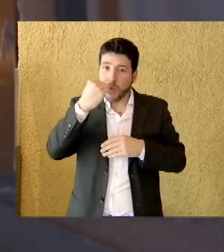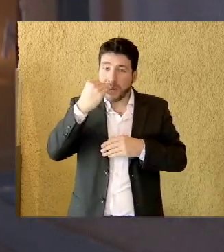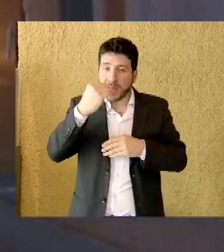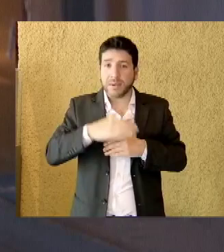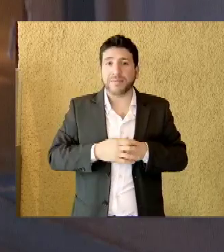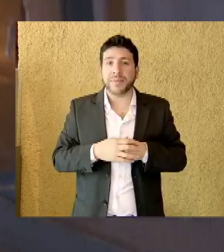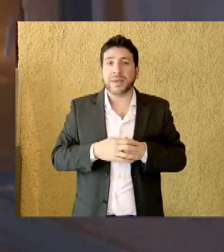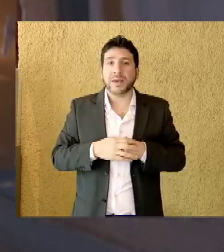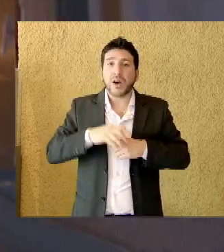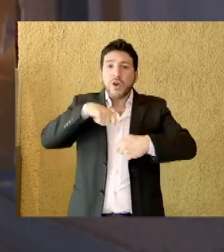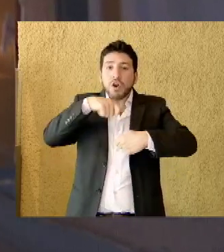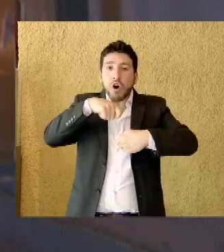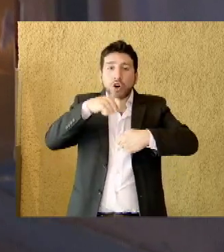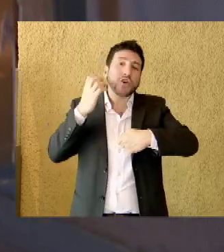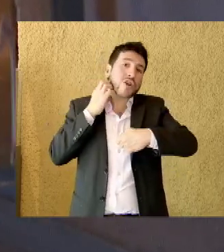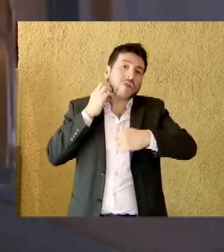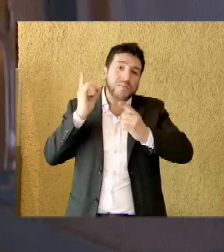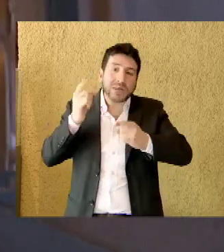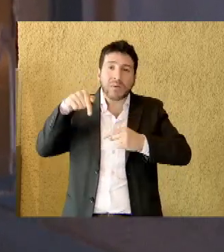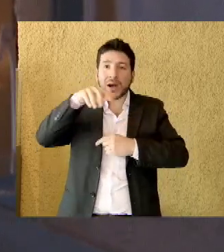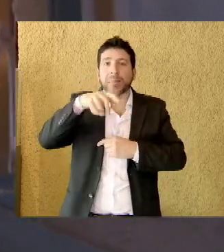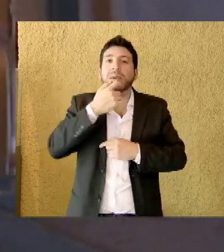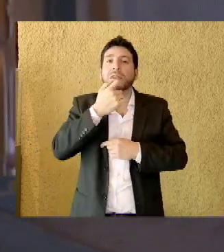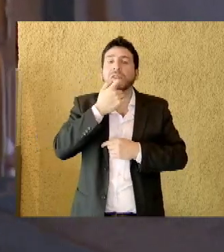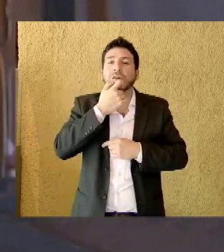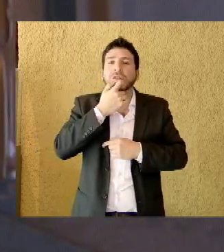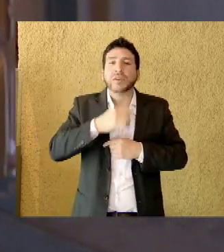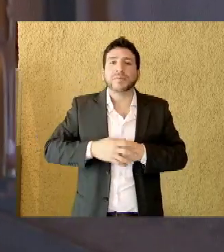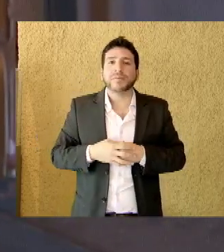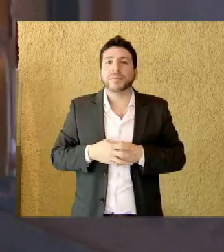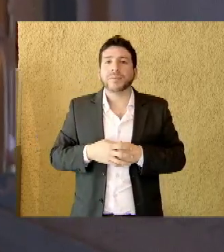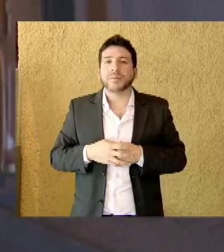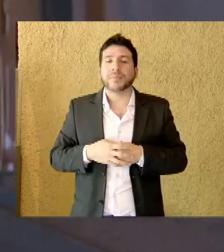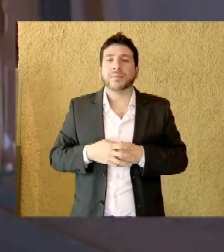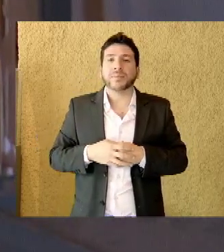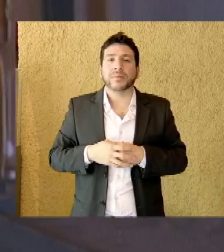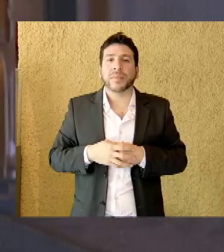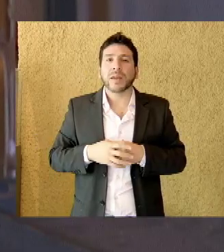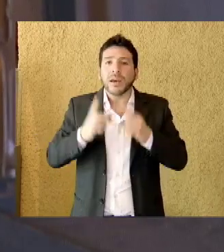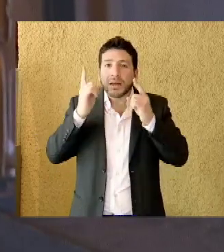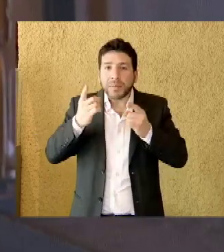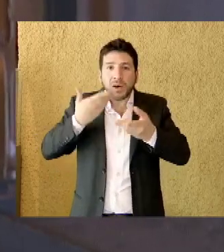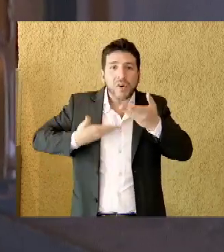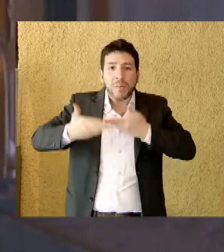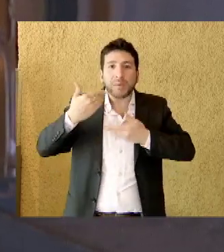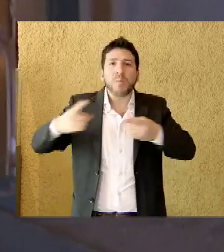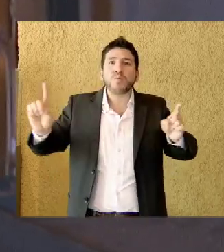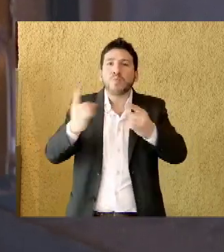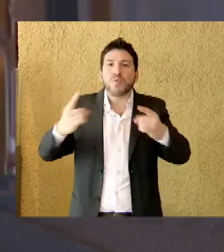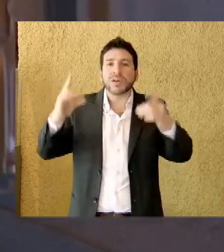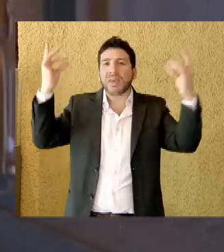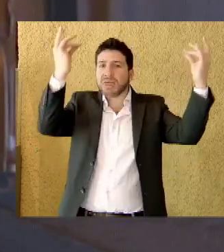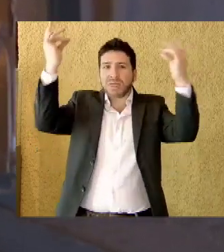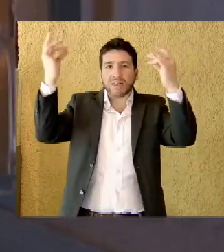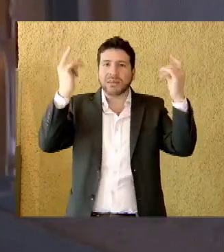el locro criollo en este caso y su particular característica, y también vamos a compartir parte de la música y de la danza